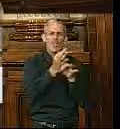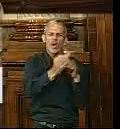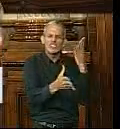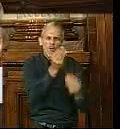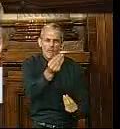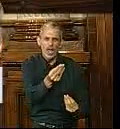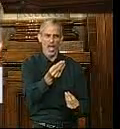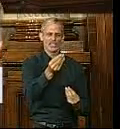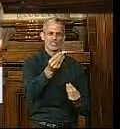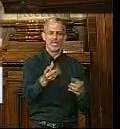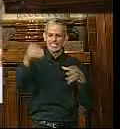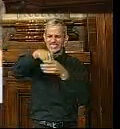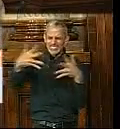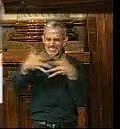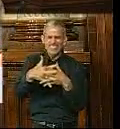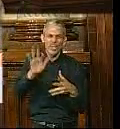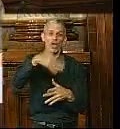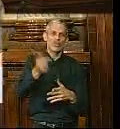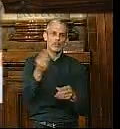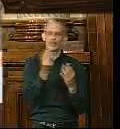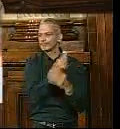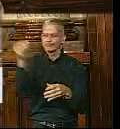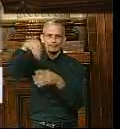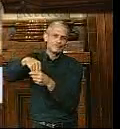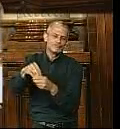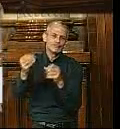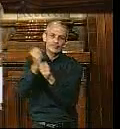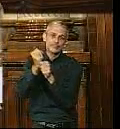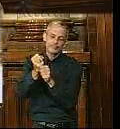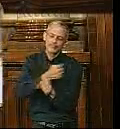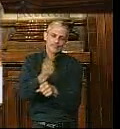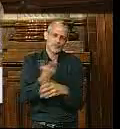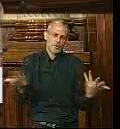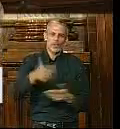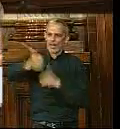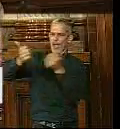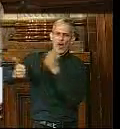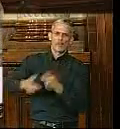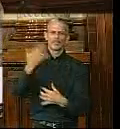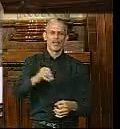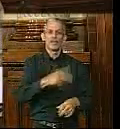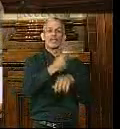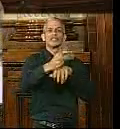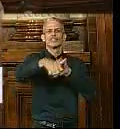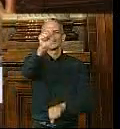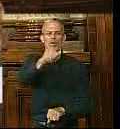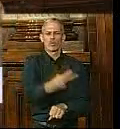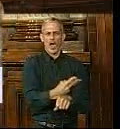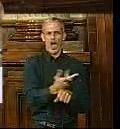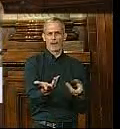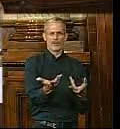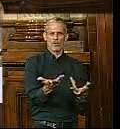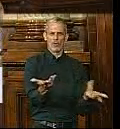la inclusión en la educación, va a fallar la inclusión laboral, en un mundo cada vez más competitivo, donde hay que terminar el secundario, y todavía